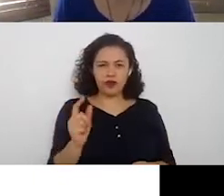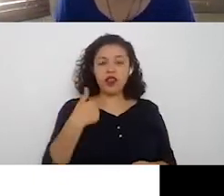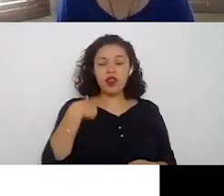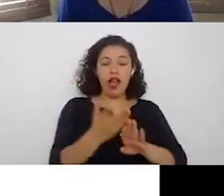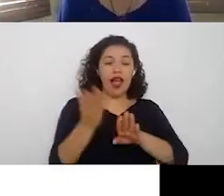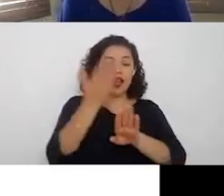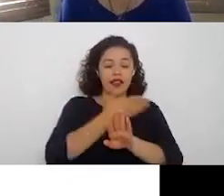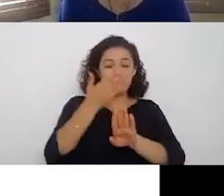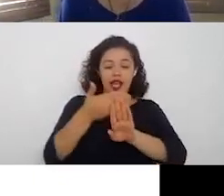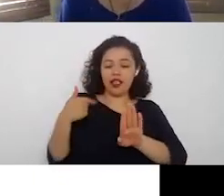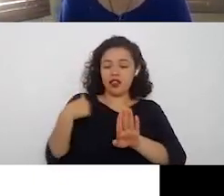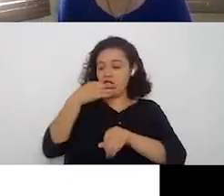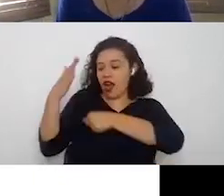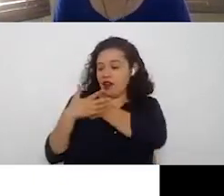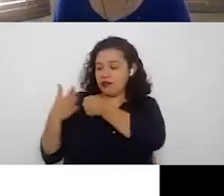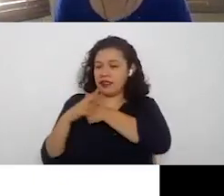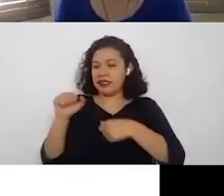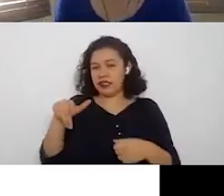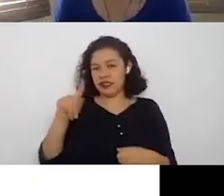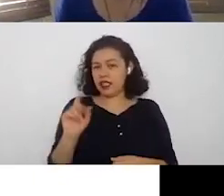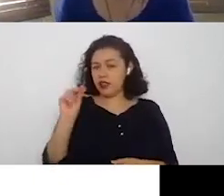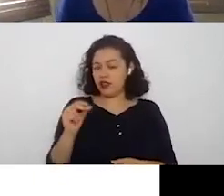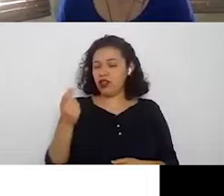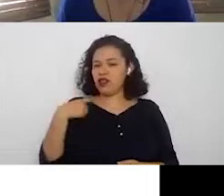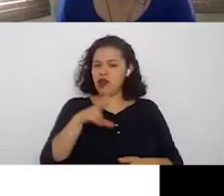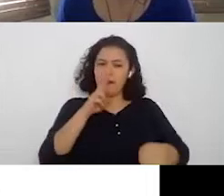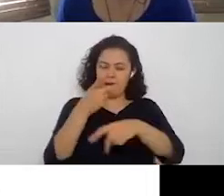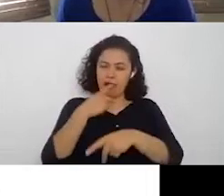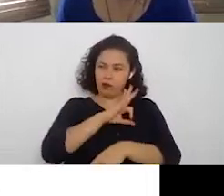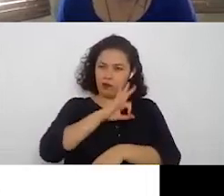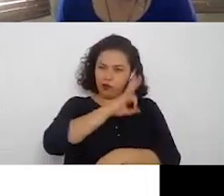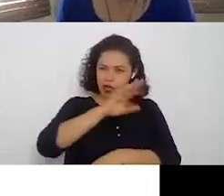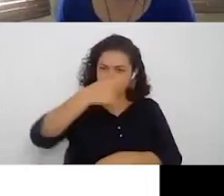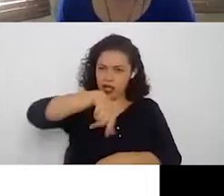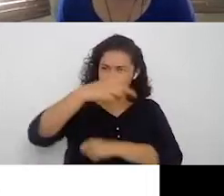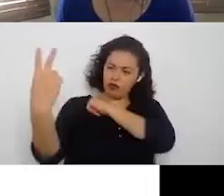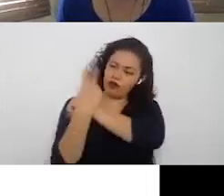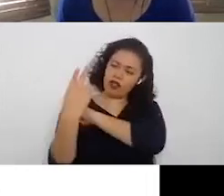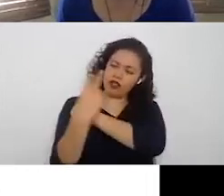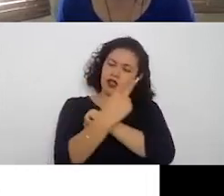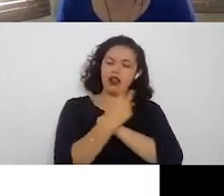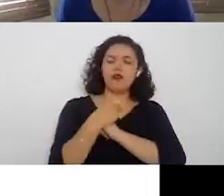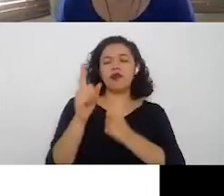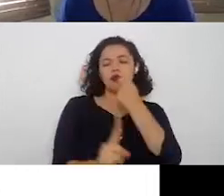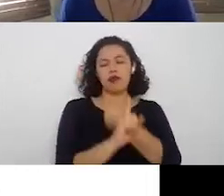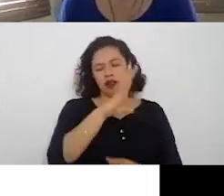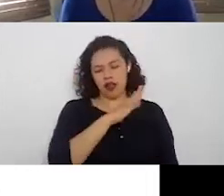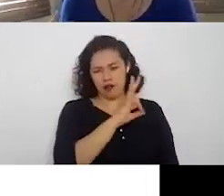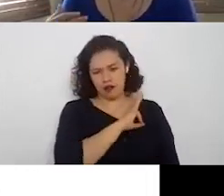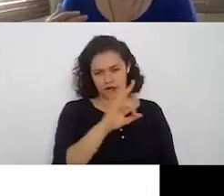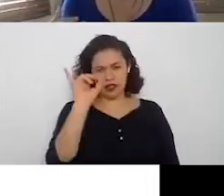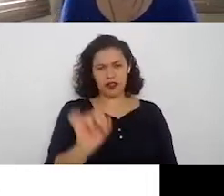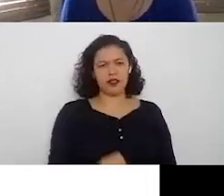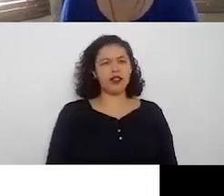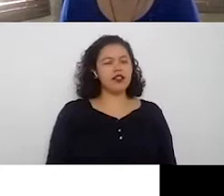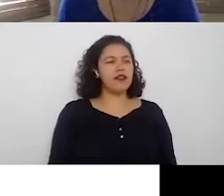al SAT. Esto es auditable y pues va a traerles problemas si lo hacen así. Tengan claro